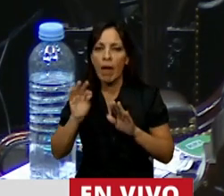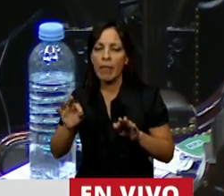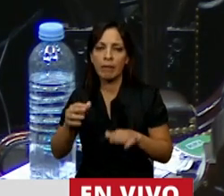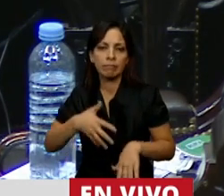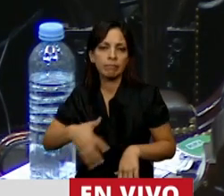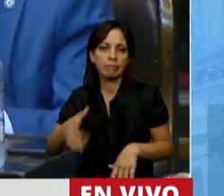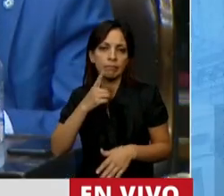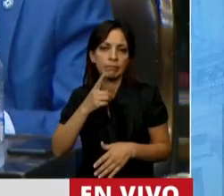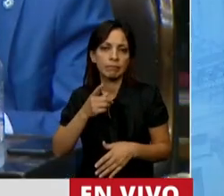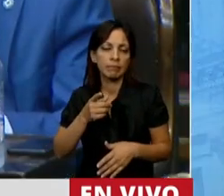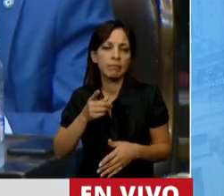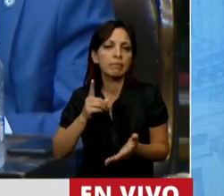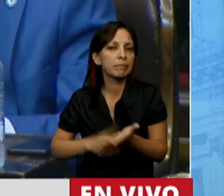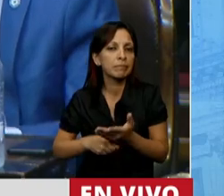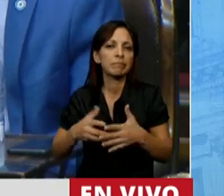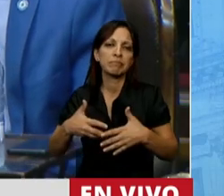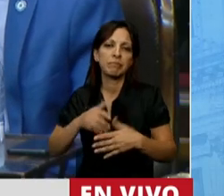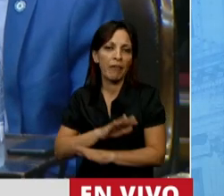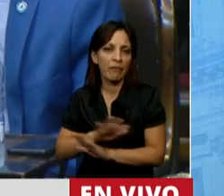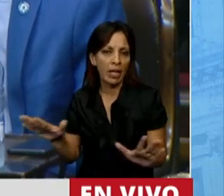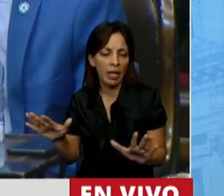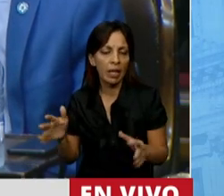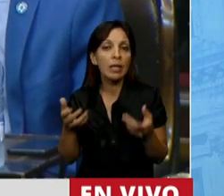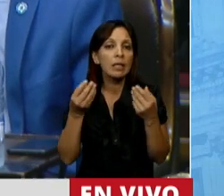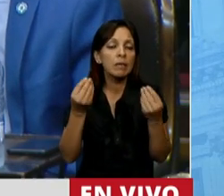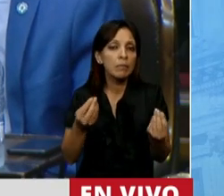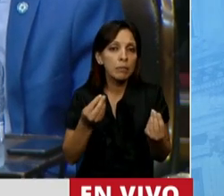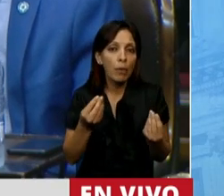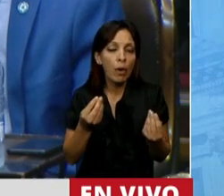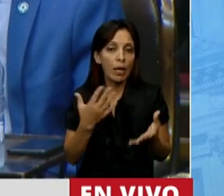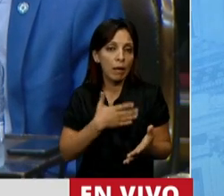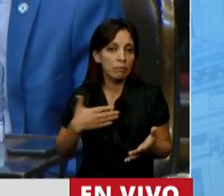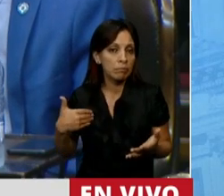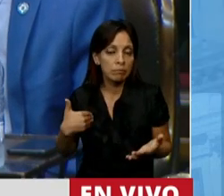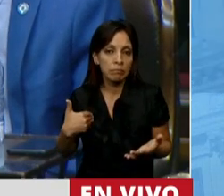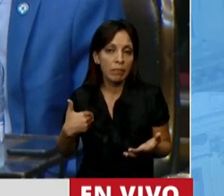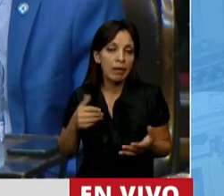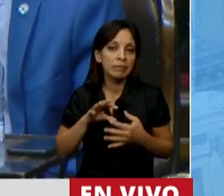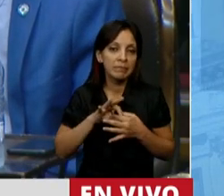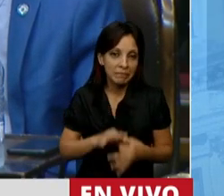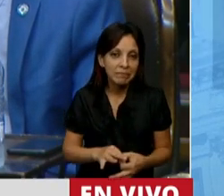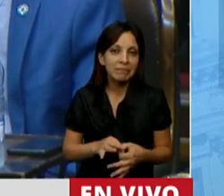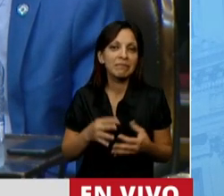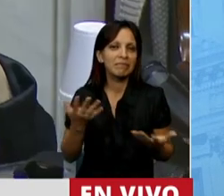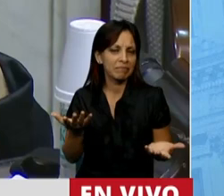abortos, perdón, con los embarazos no deseados, porque la maternidad será deseada o no